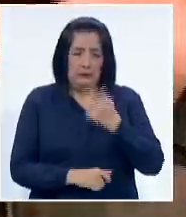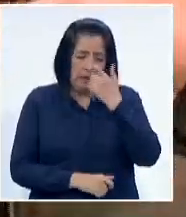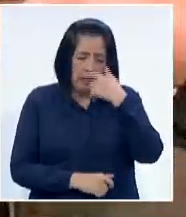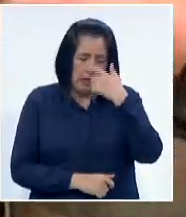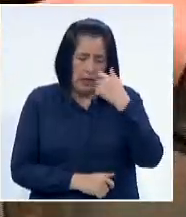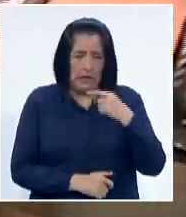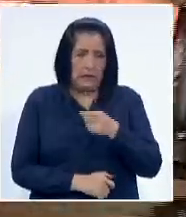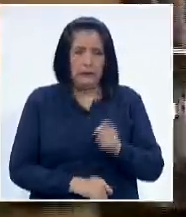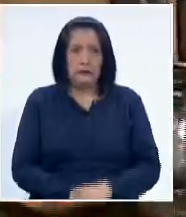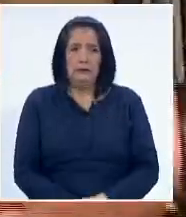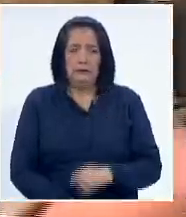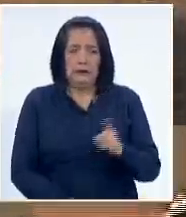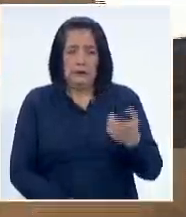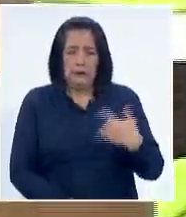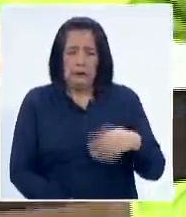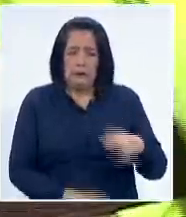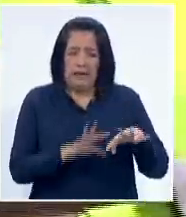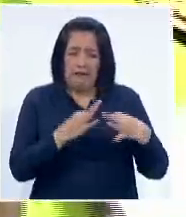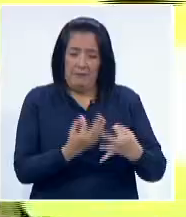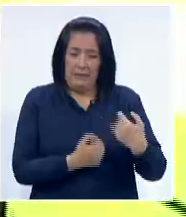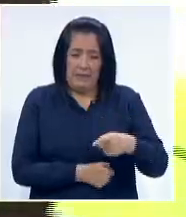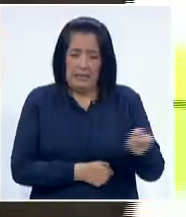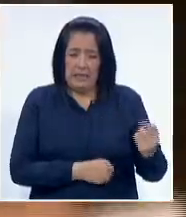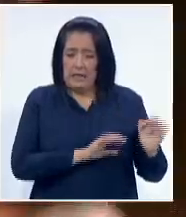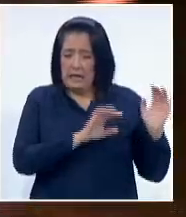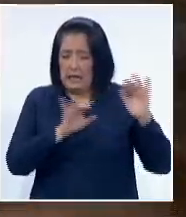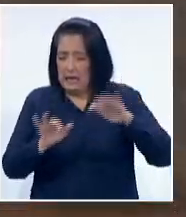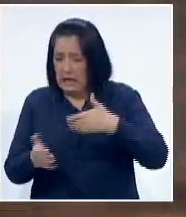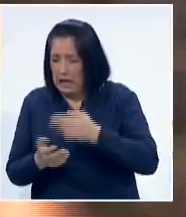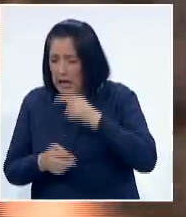El dolor de la familia era inevitable al llegar a la escena del fatal desenlace.